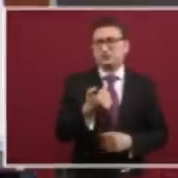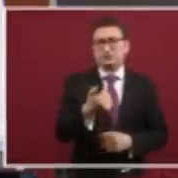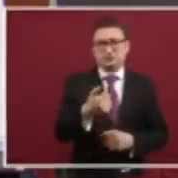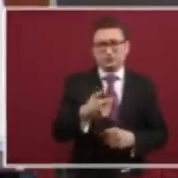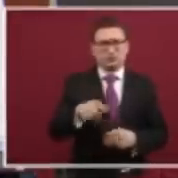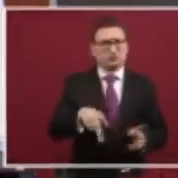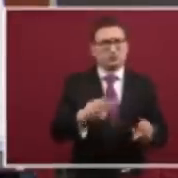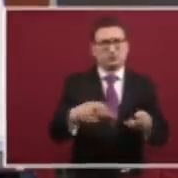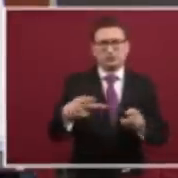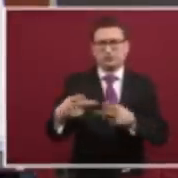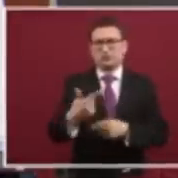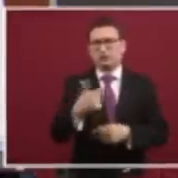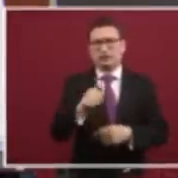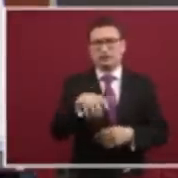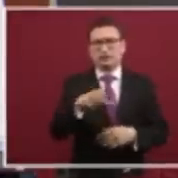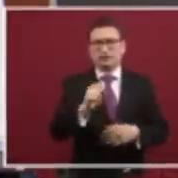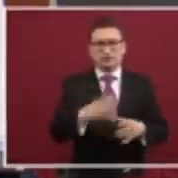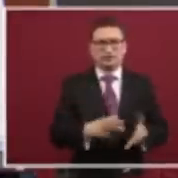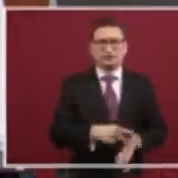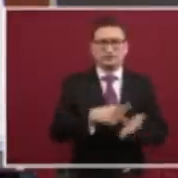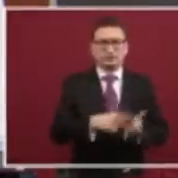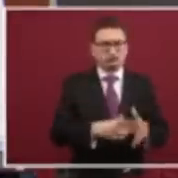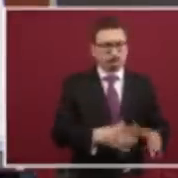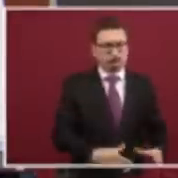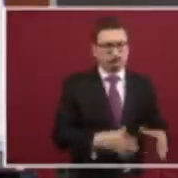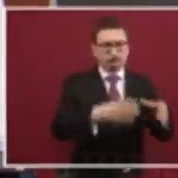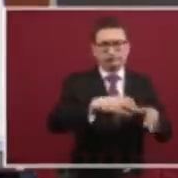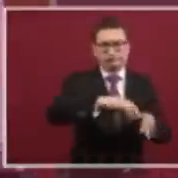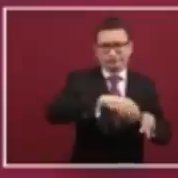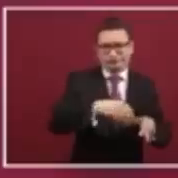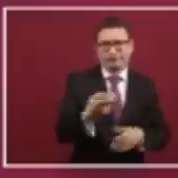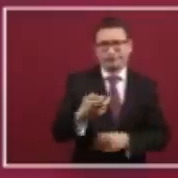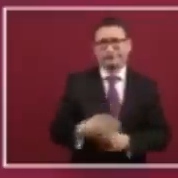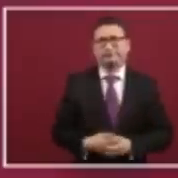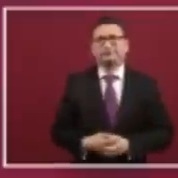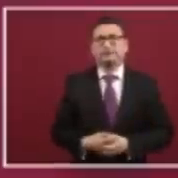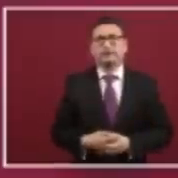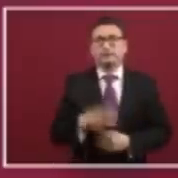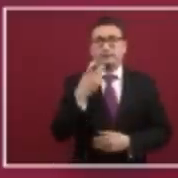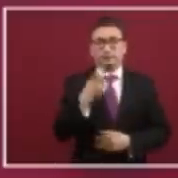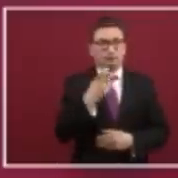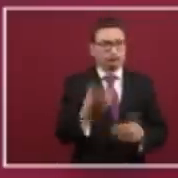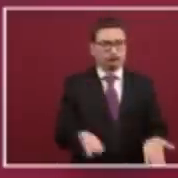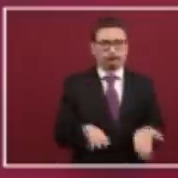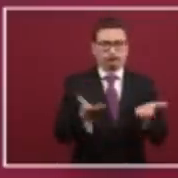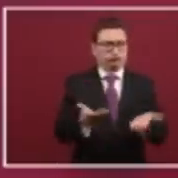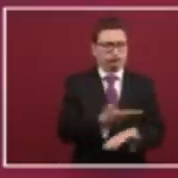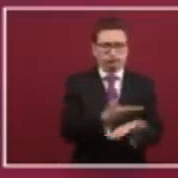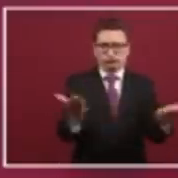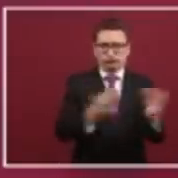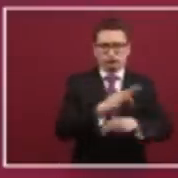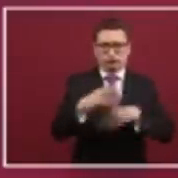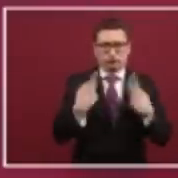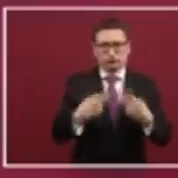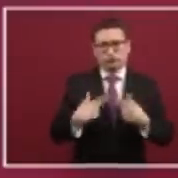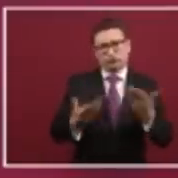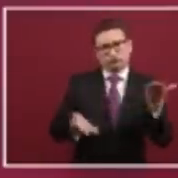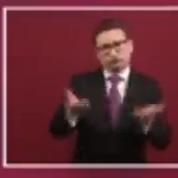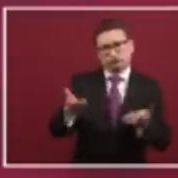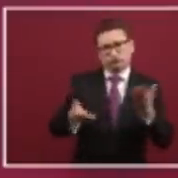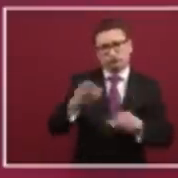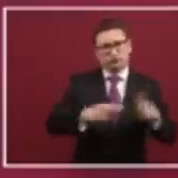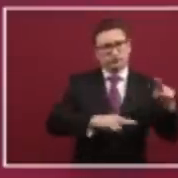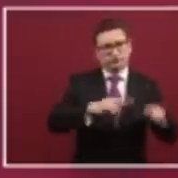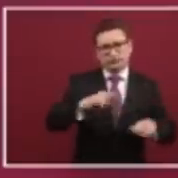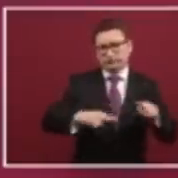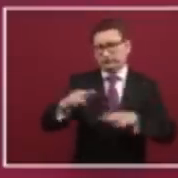la venta del gas por kilo. Y con esto ofrecemos a los consumidores el referente de mayor precio y